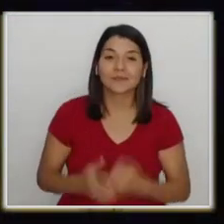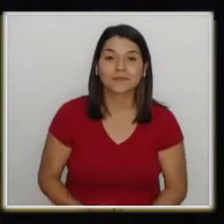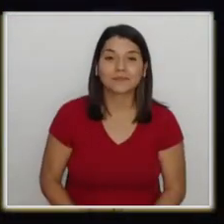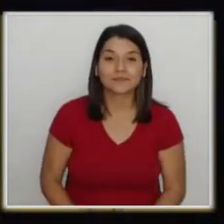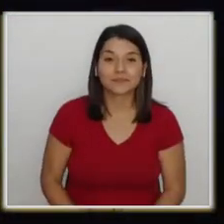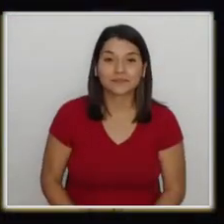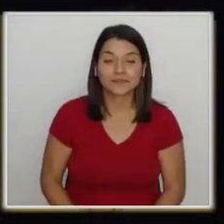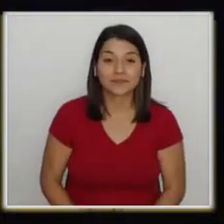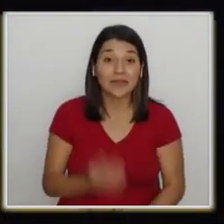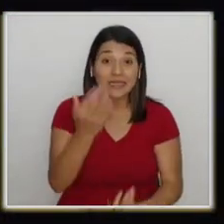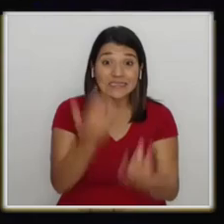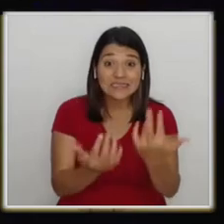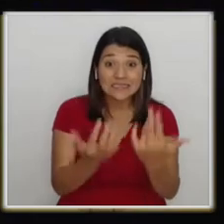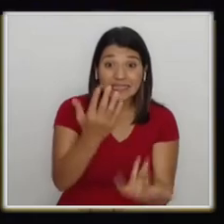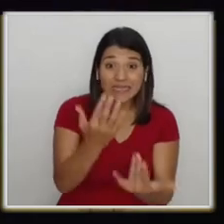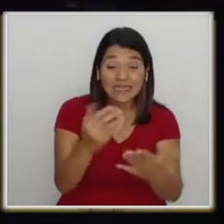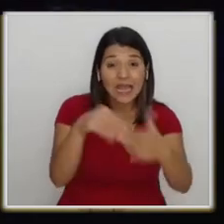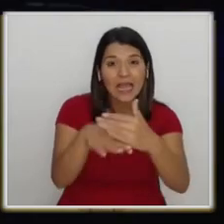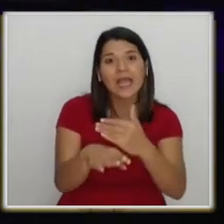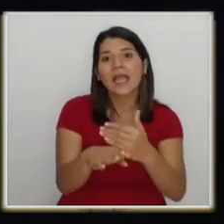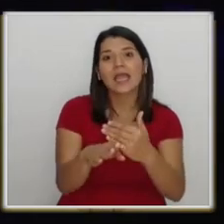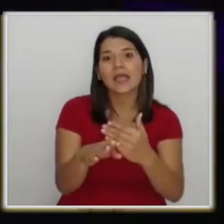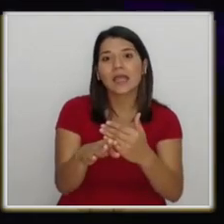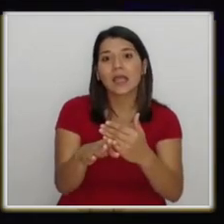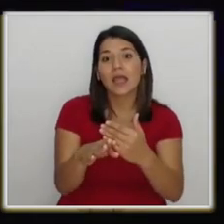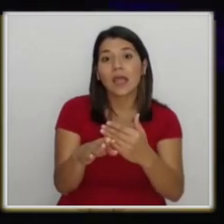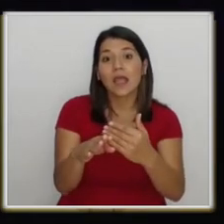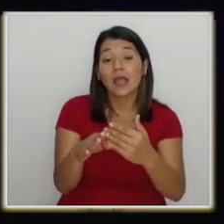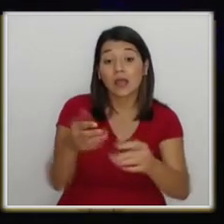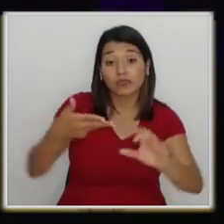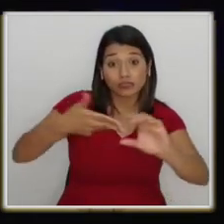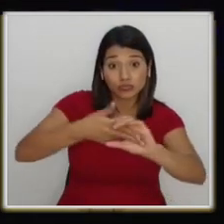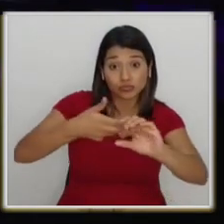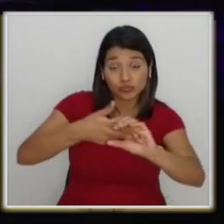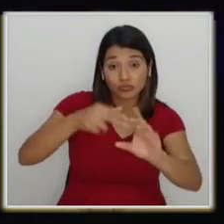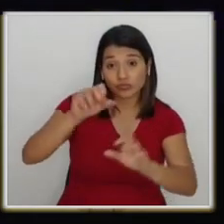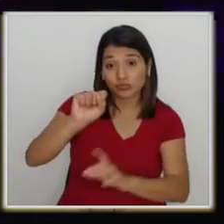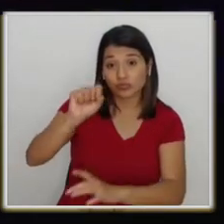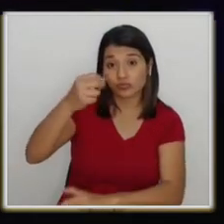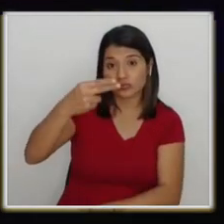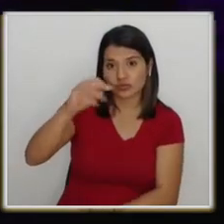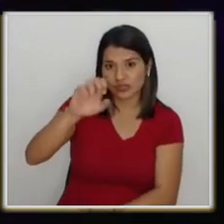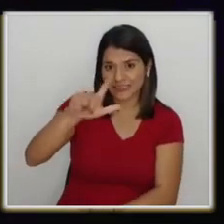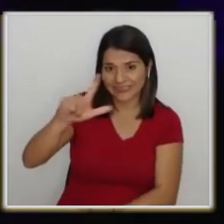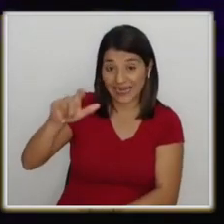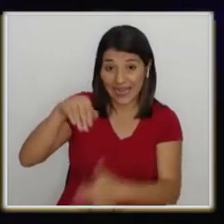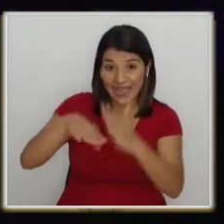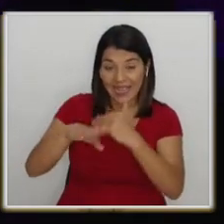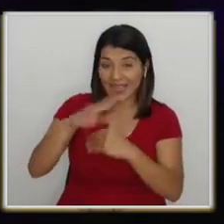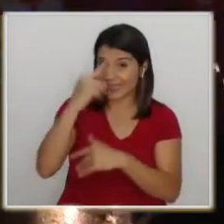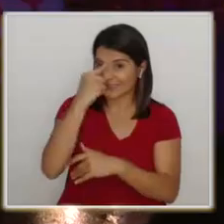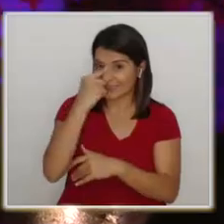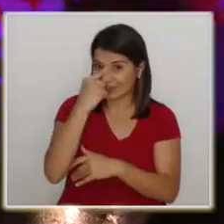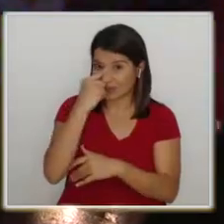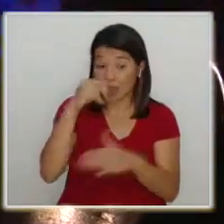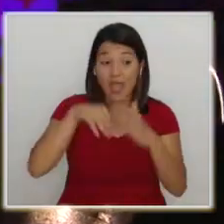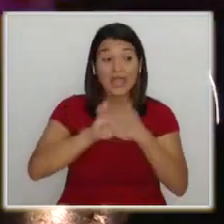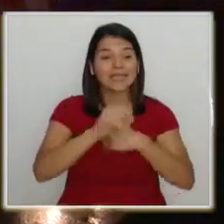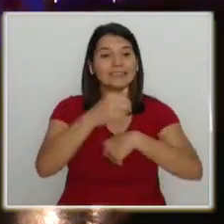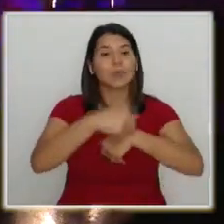incendio en la bomba Shell en Escazú. Yo en ese tiempo era maquinista, era conductor de las